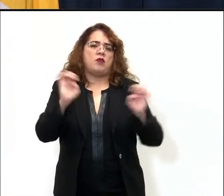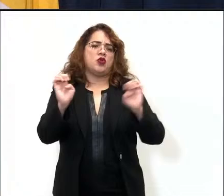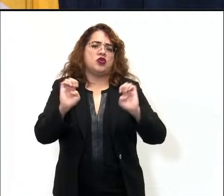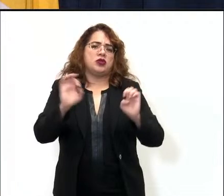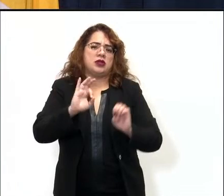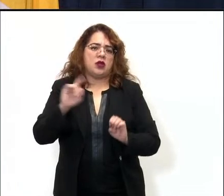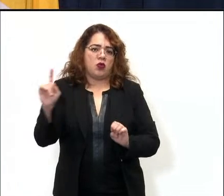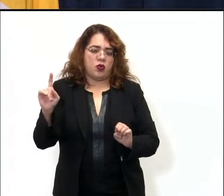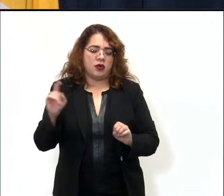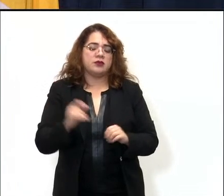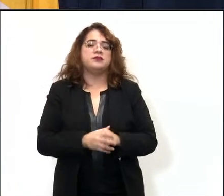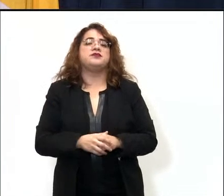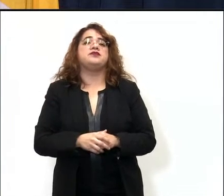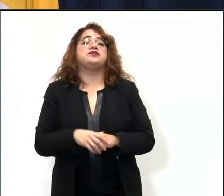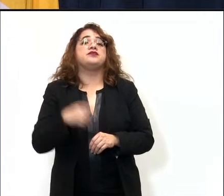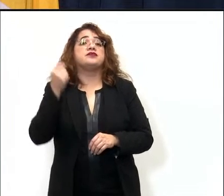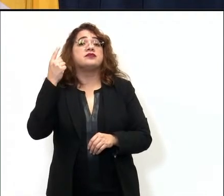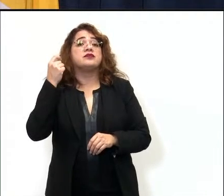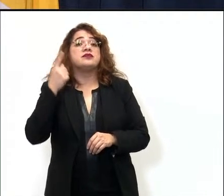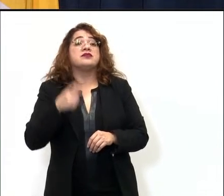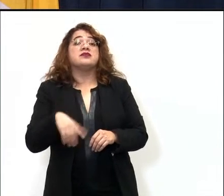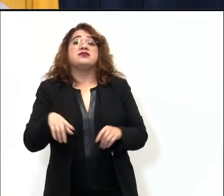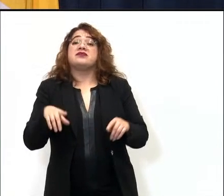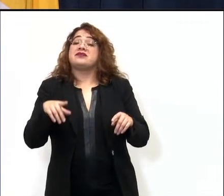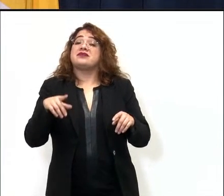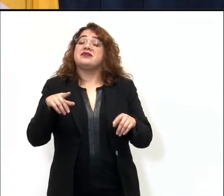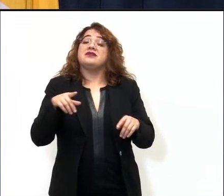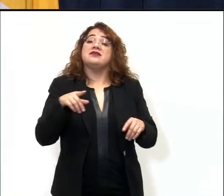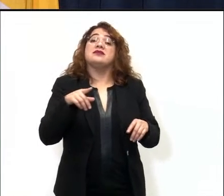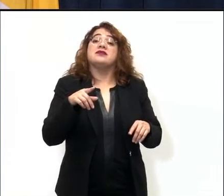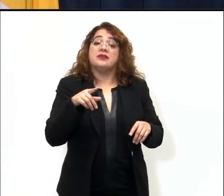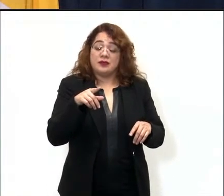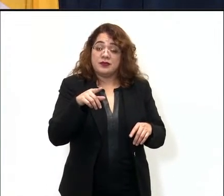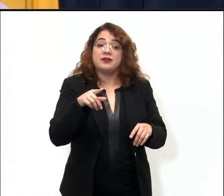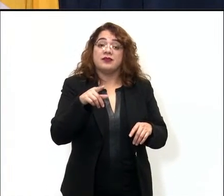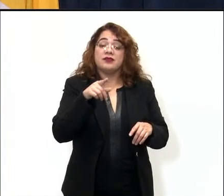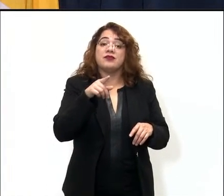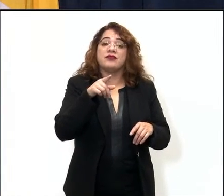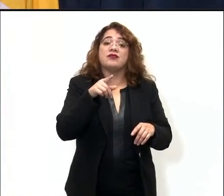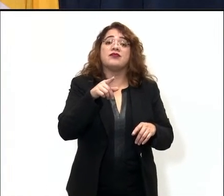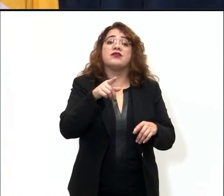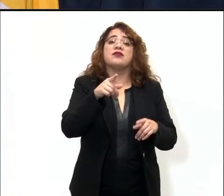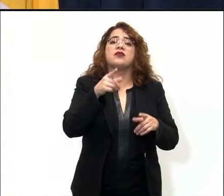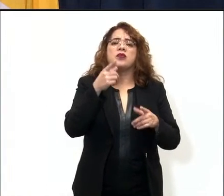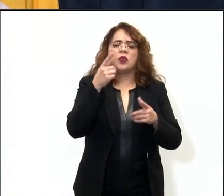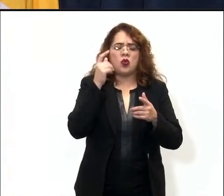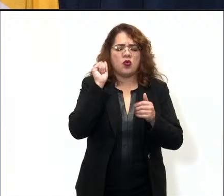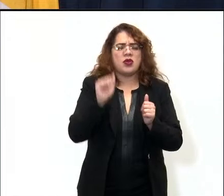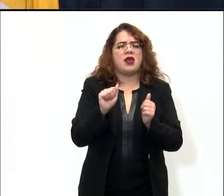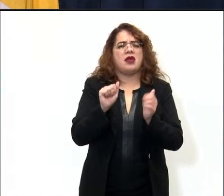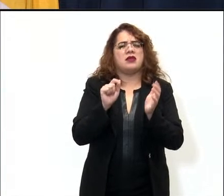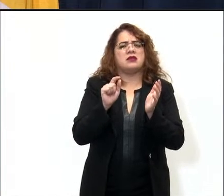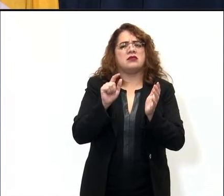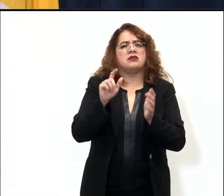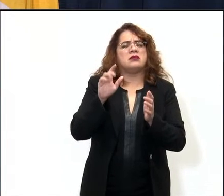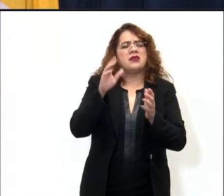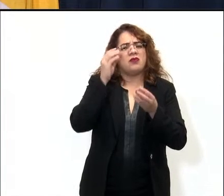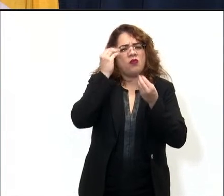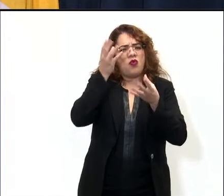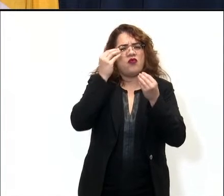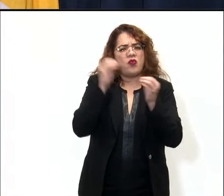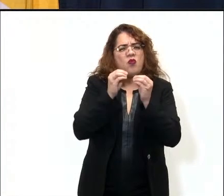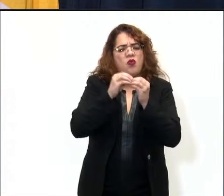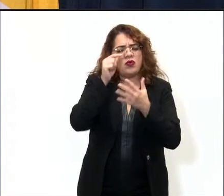cómo aislarse o ponerse en cuarentena en nuestro sitio de web de COVID-19.